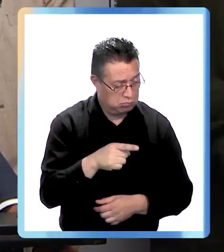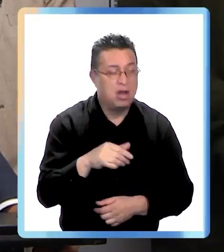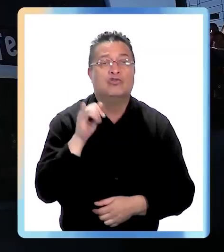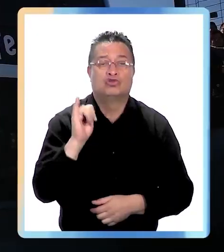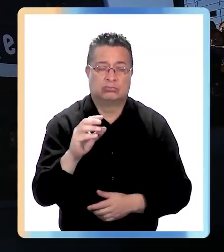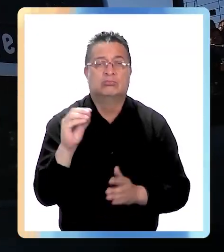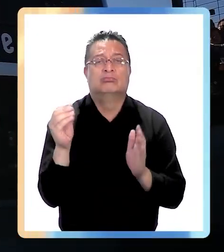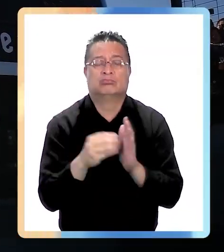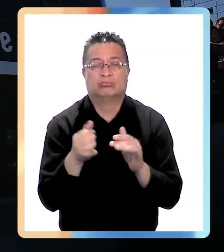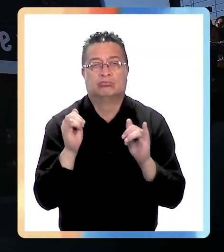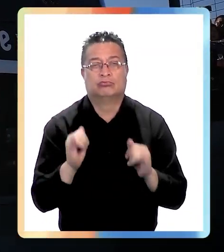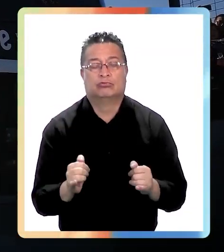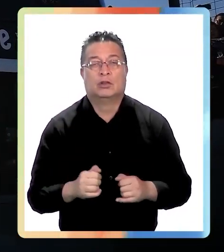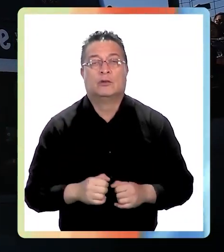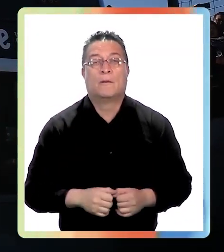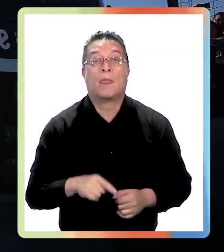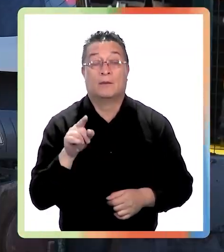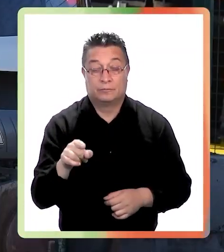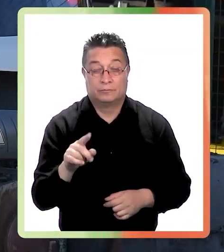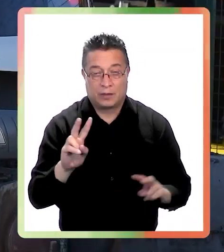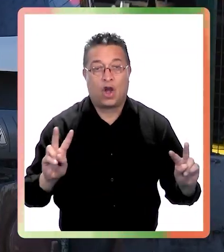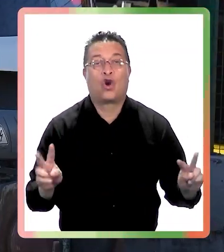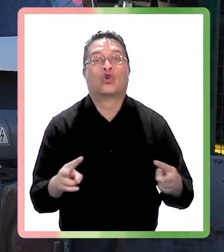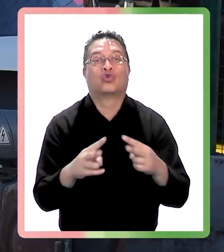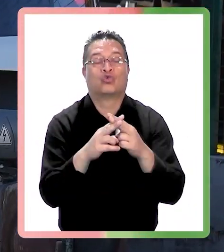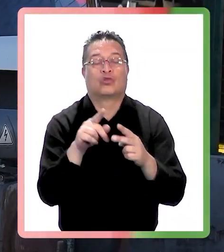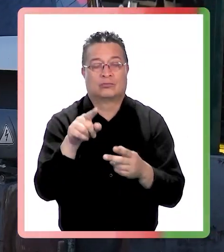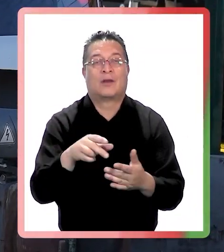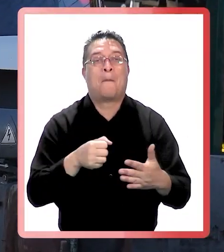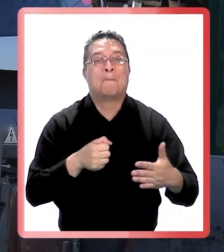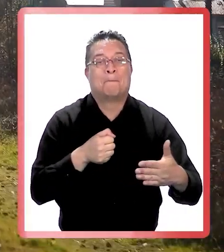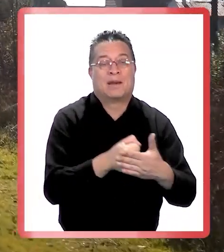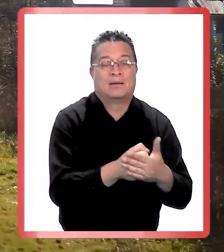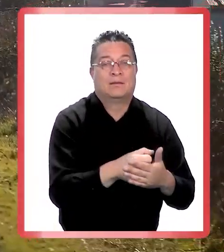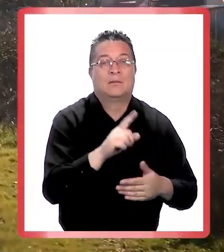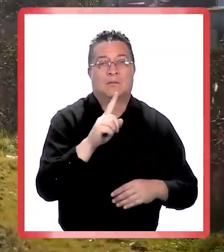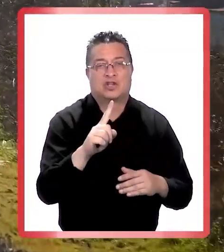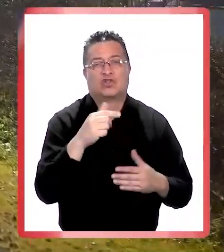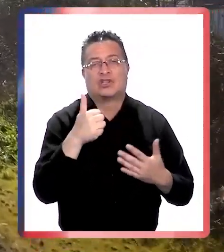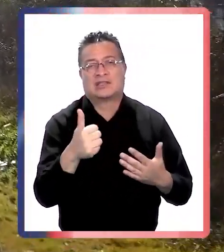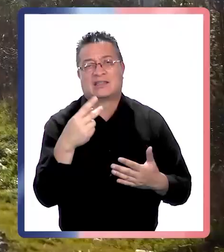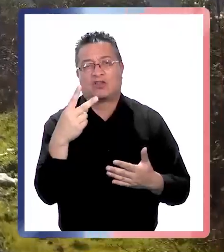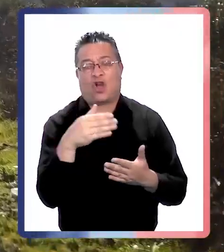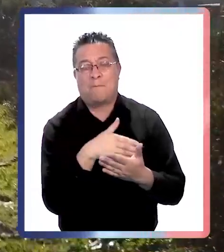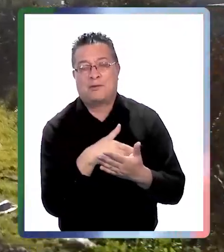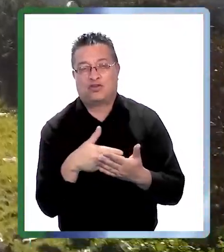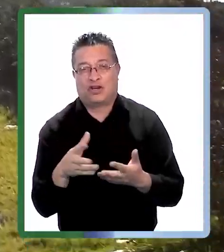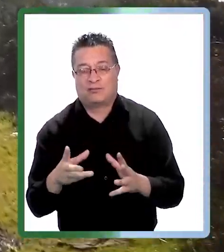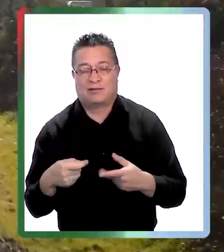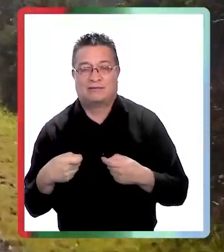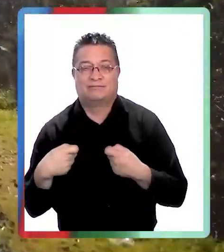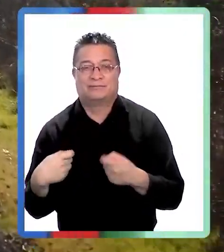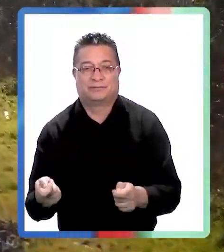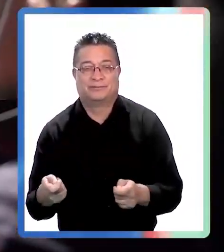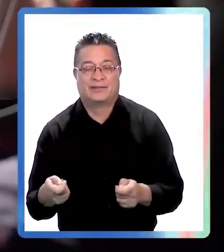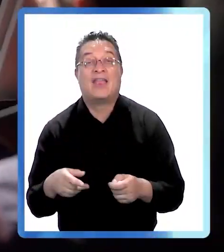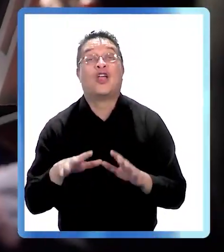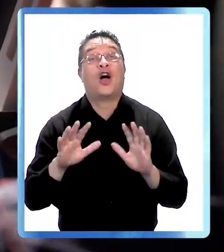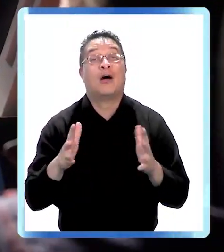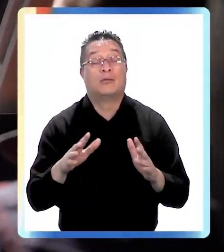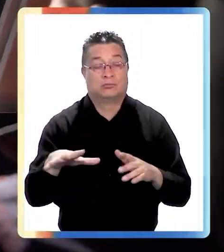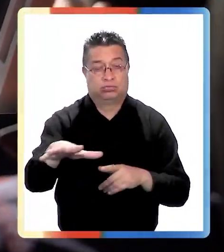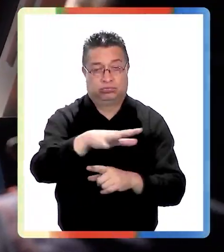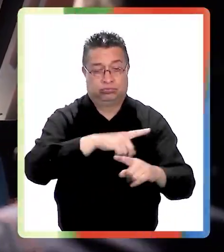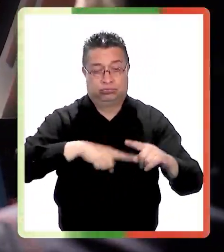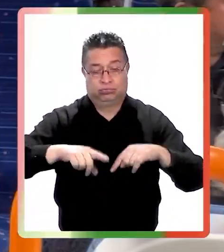una prioridad. La inversión considerada para la construcción de este paradero es de 162 millones de pesos y contará con